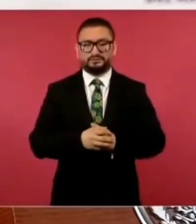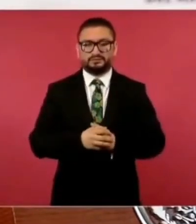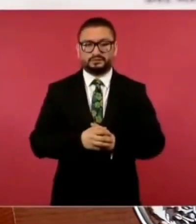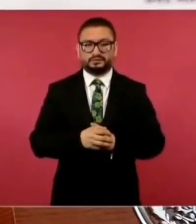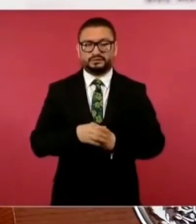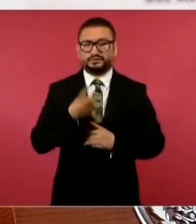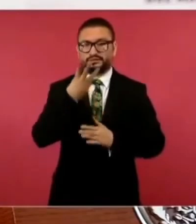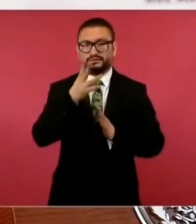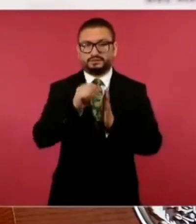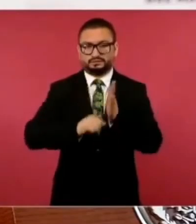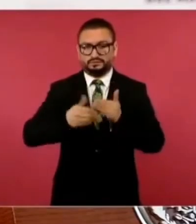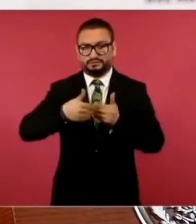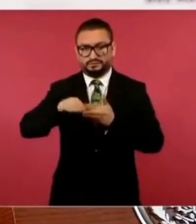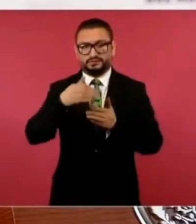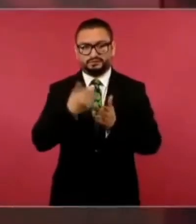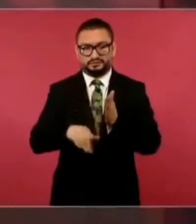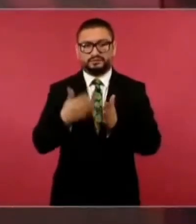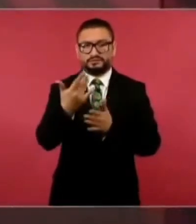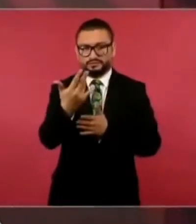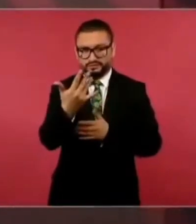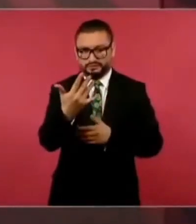3 meses. Espérenme.